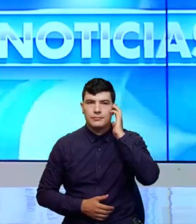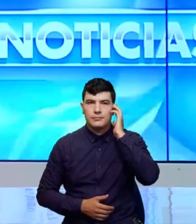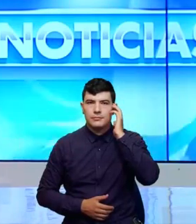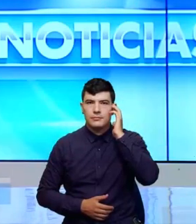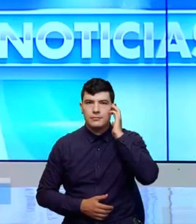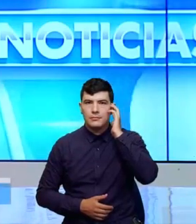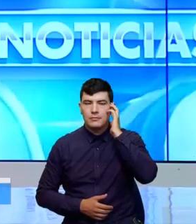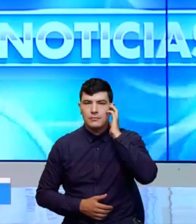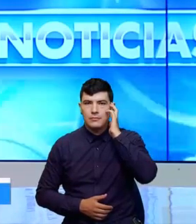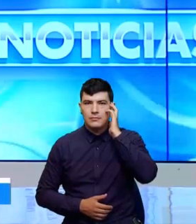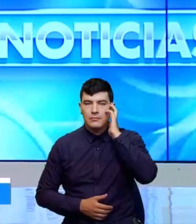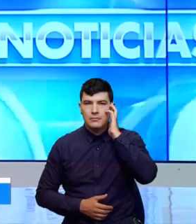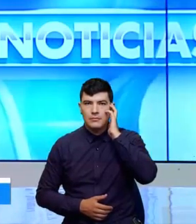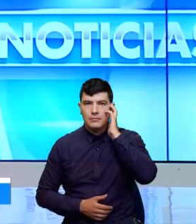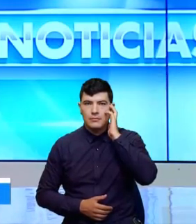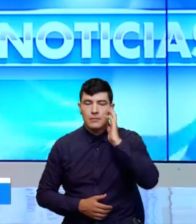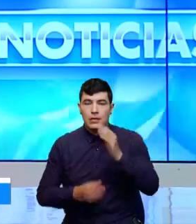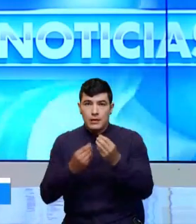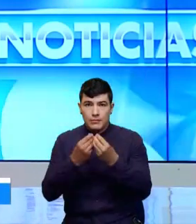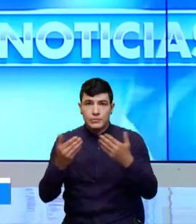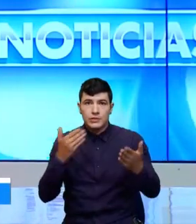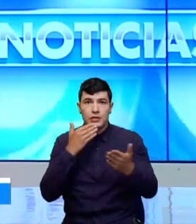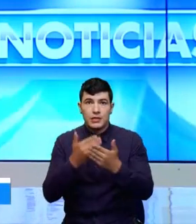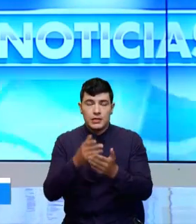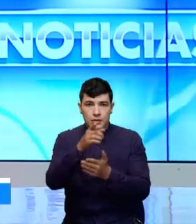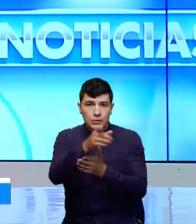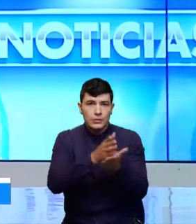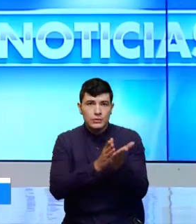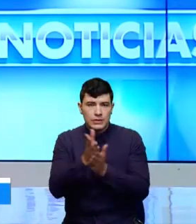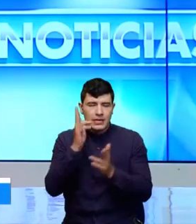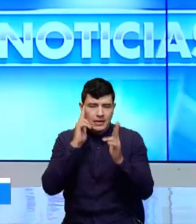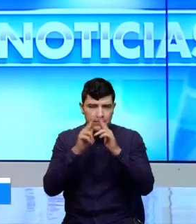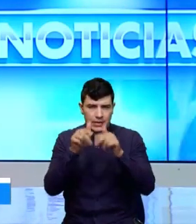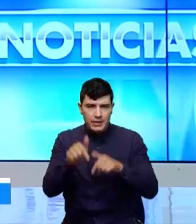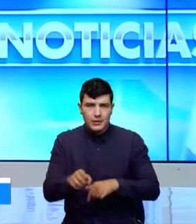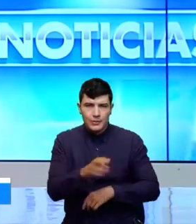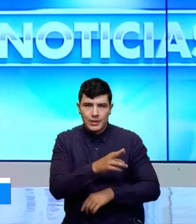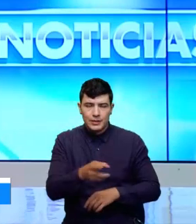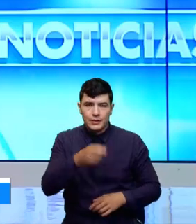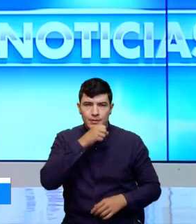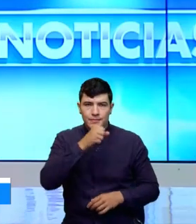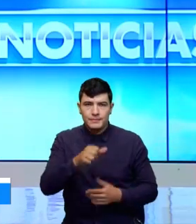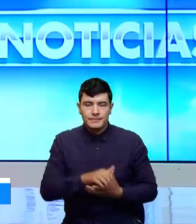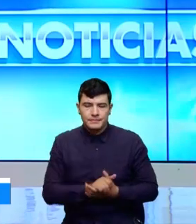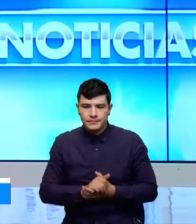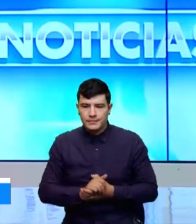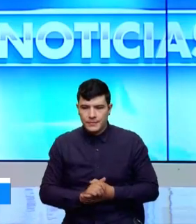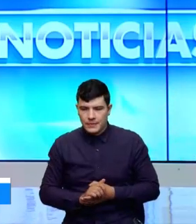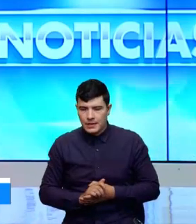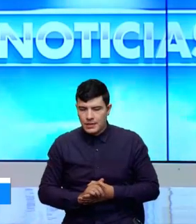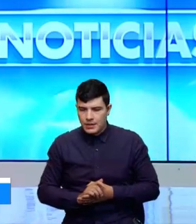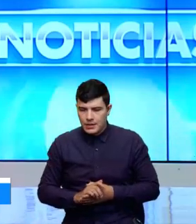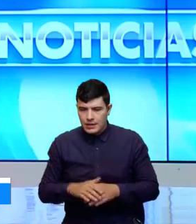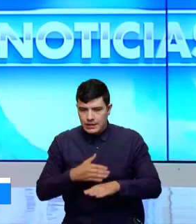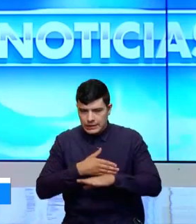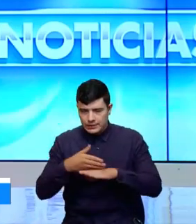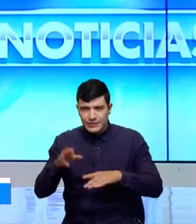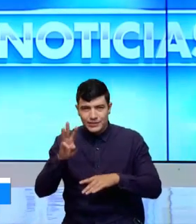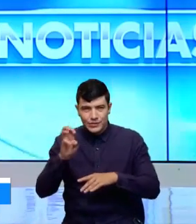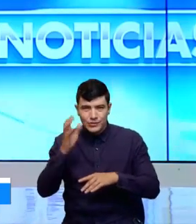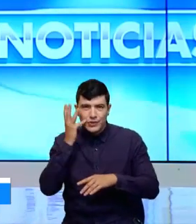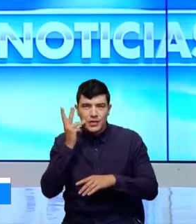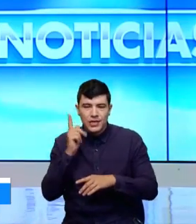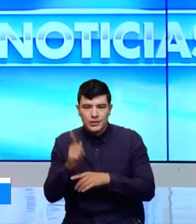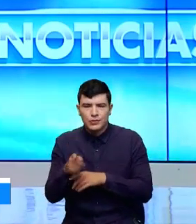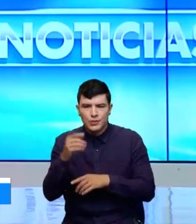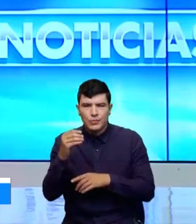luego de ocho días de estar en coma ayer murió la mujer de 60 años que fue arrollada por el motociclista el pasado 12 de mayo en bucaramanga